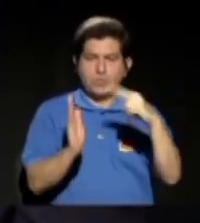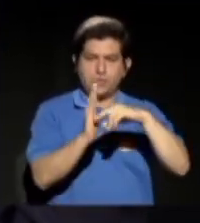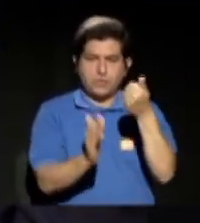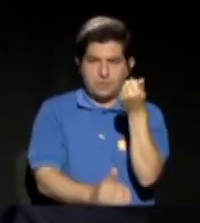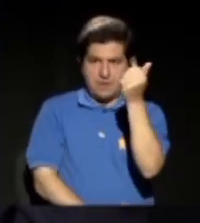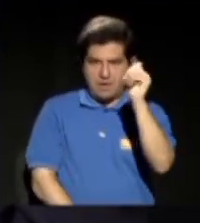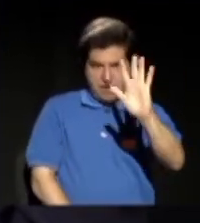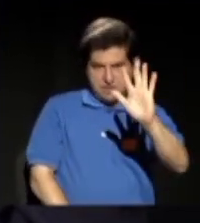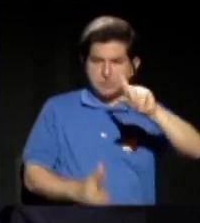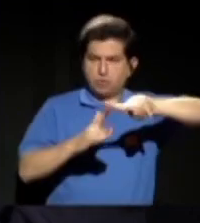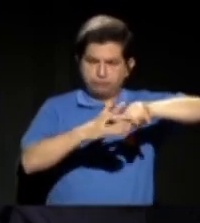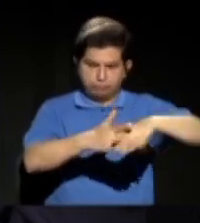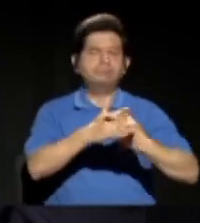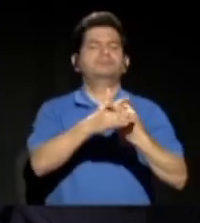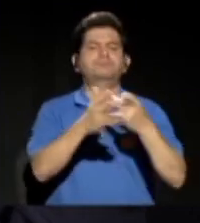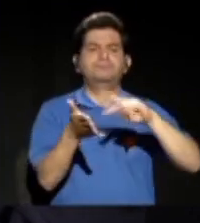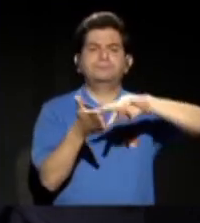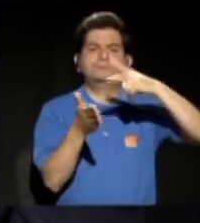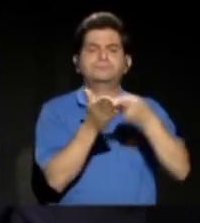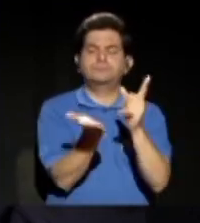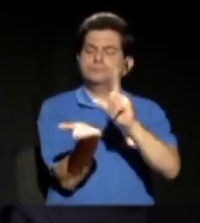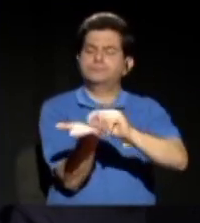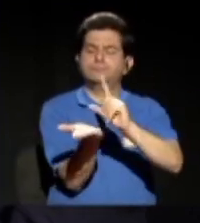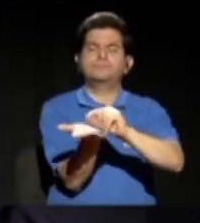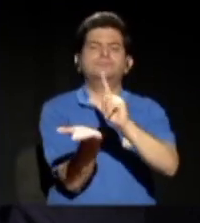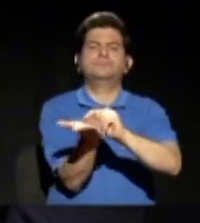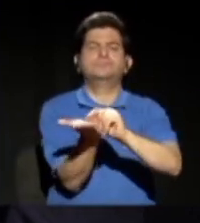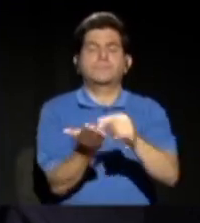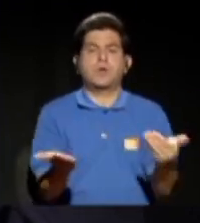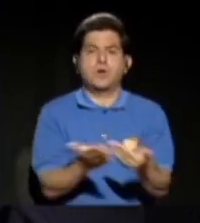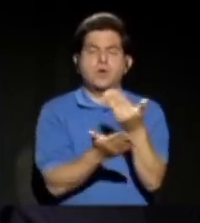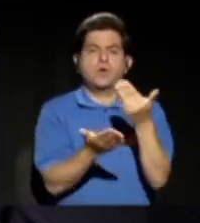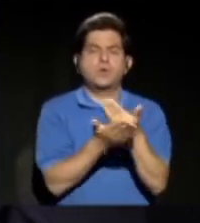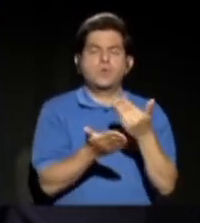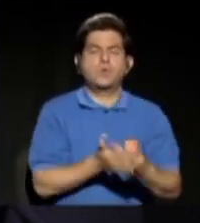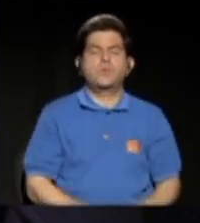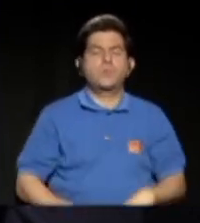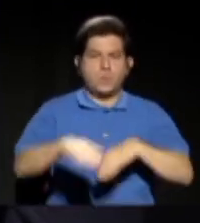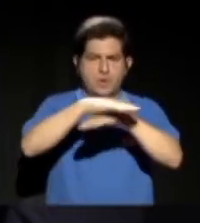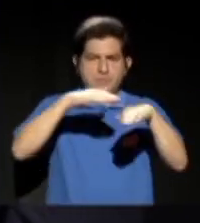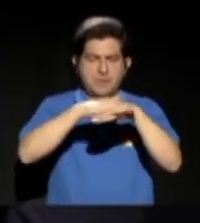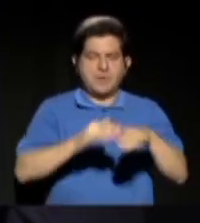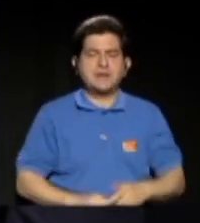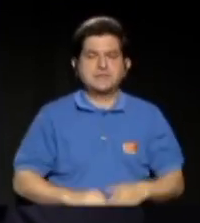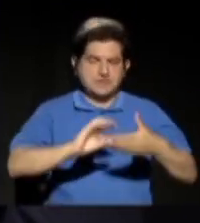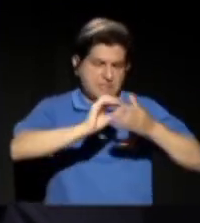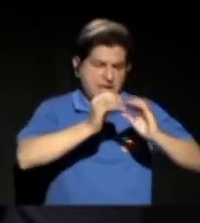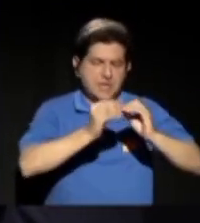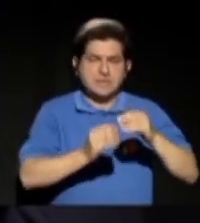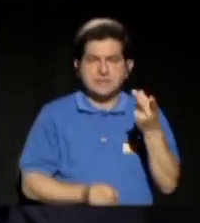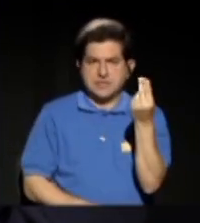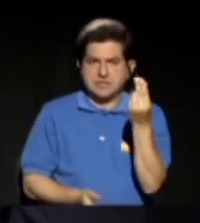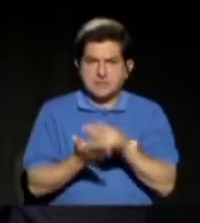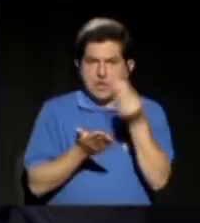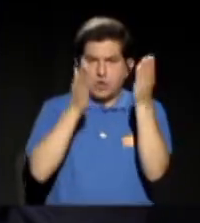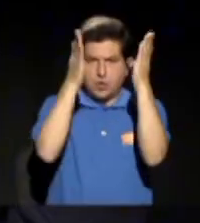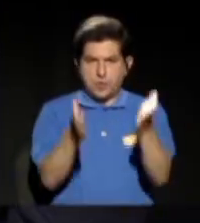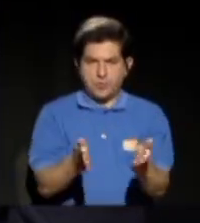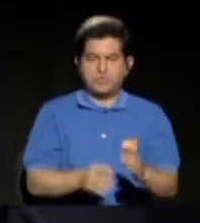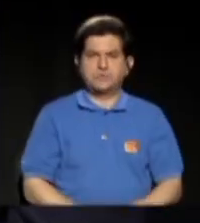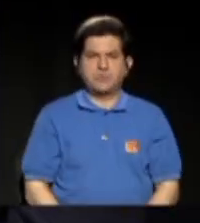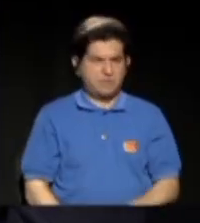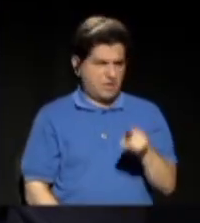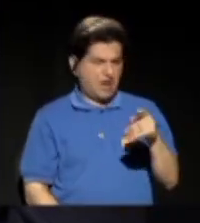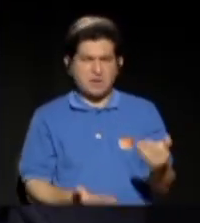2015 iniciamos con lo que es la publicación de la nueva base del índice de precios al consumidor. Una nueva base